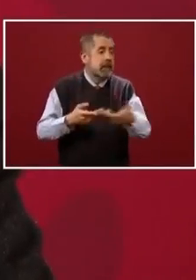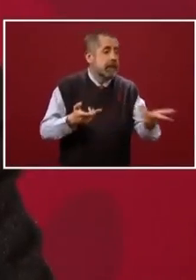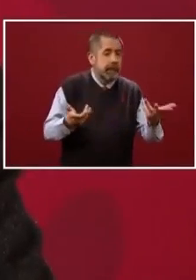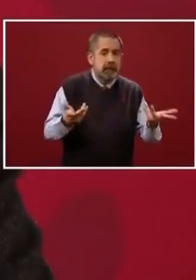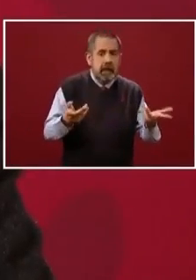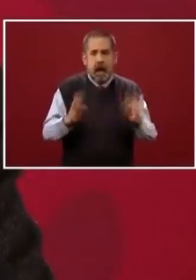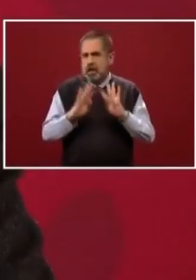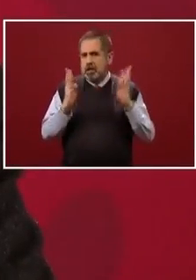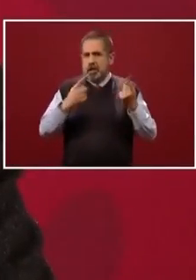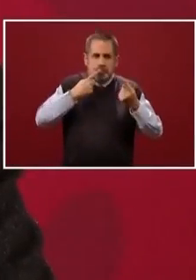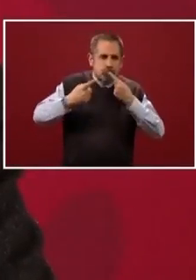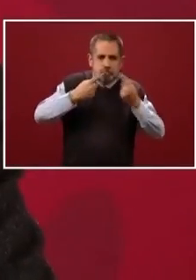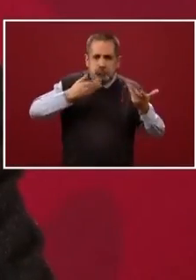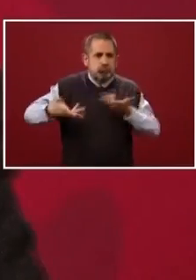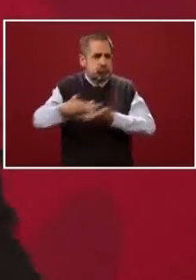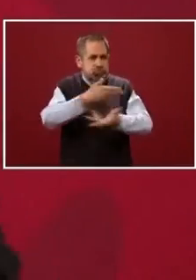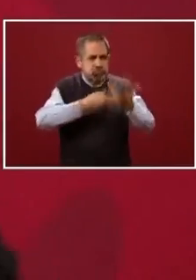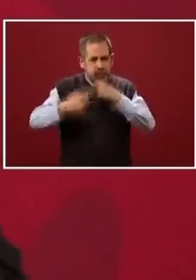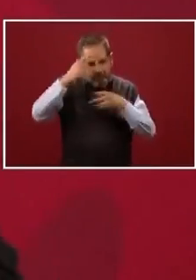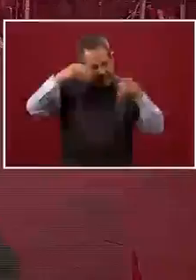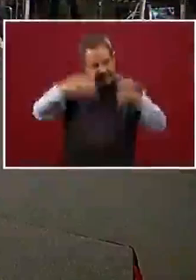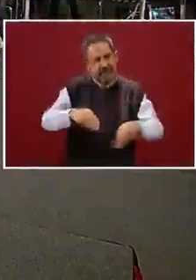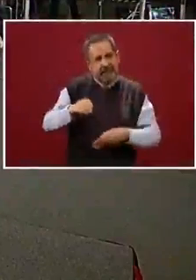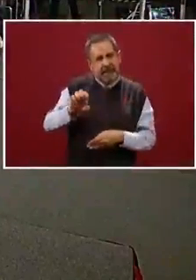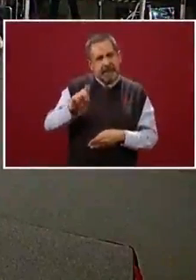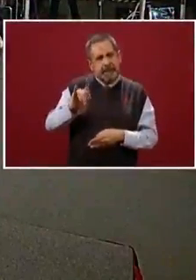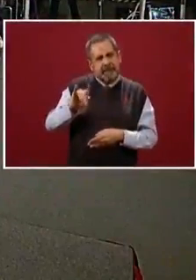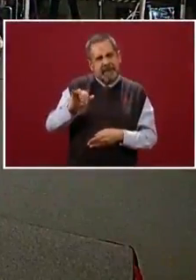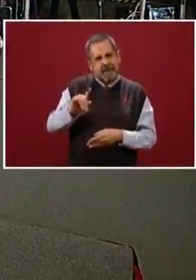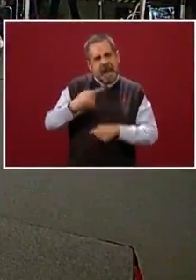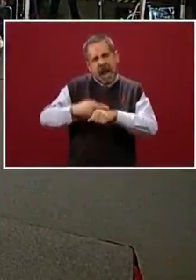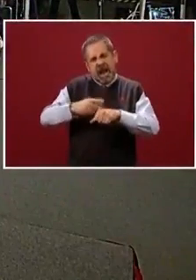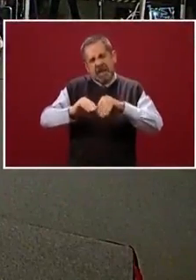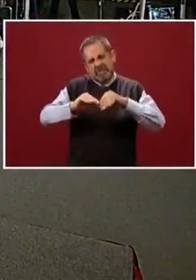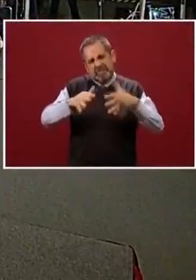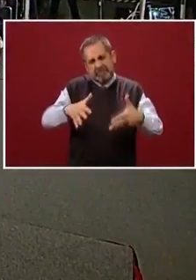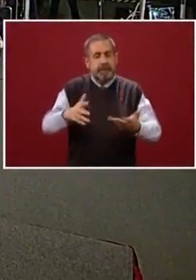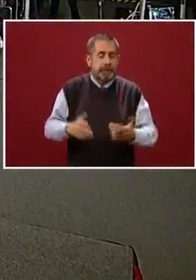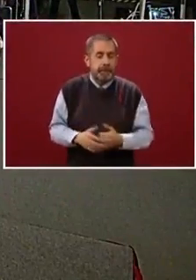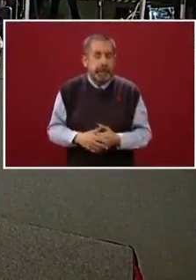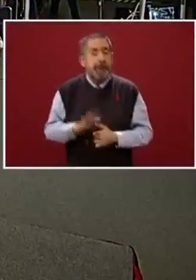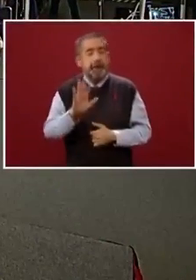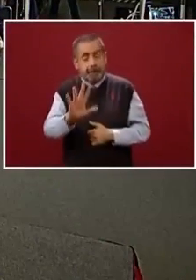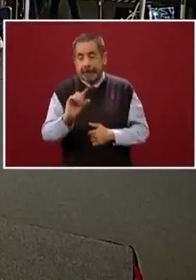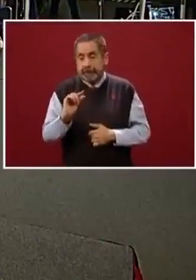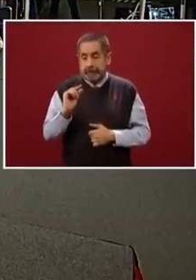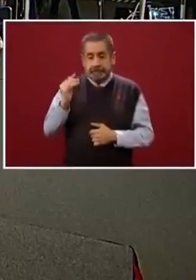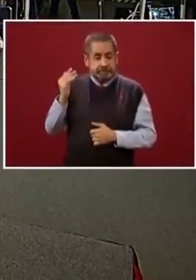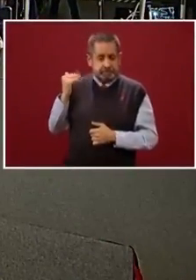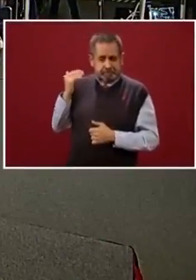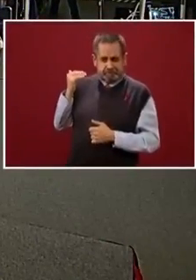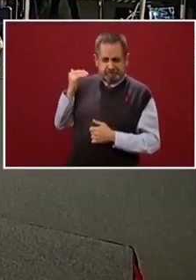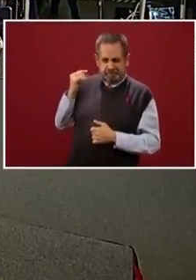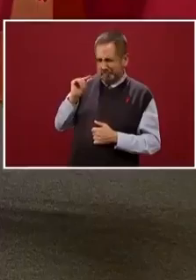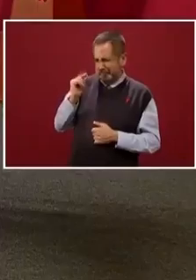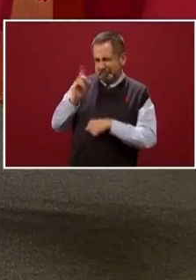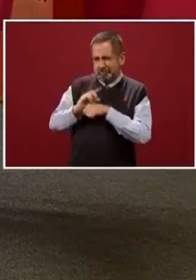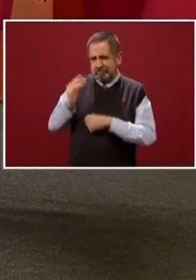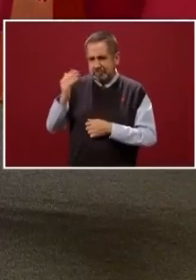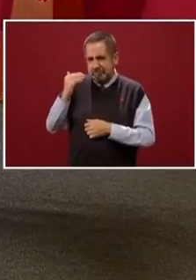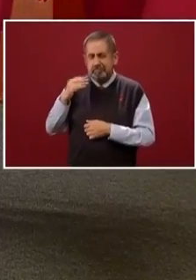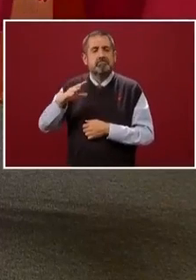necesaria para el manejo de la epidemia, etcétera, etcétera. Entonces, desde hace algunos pocos días